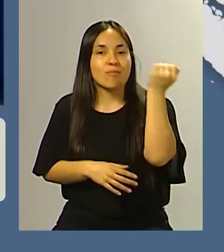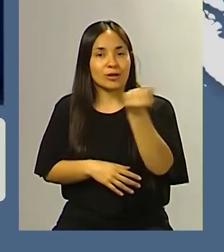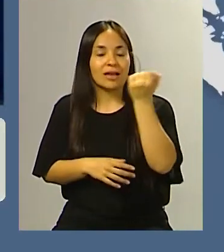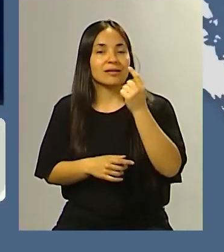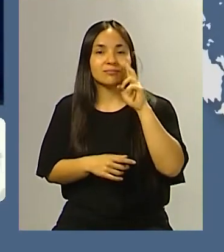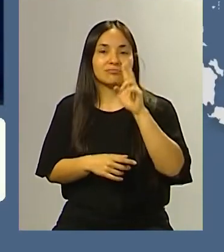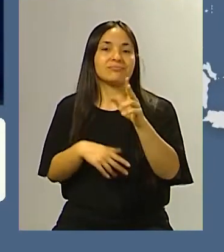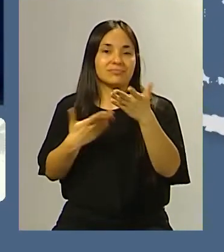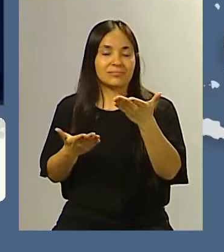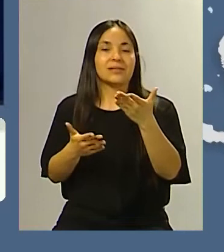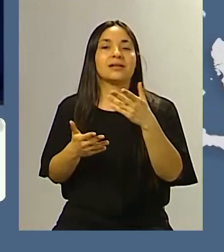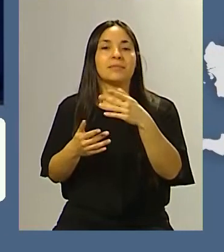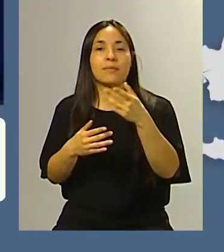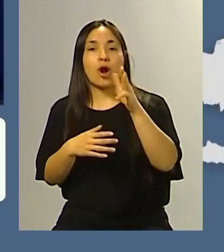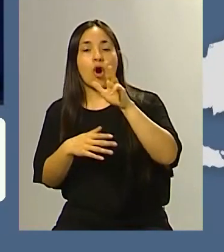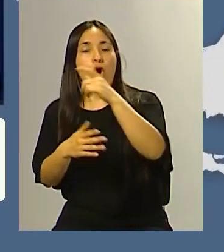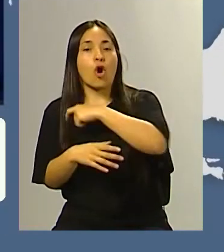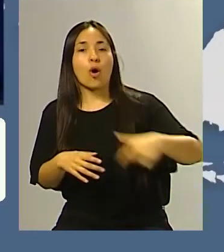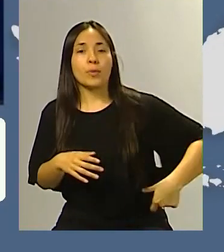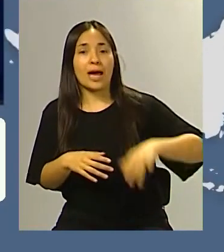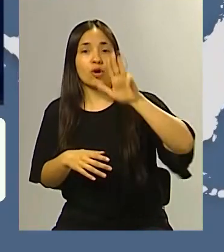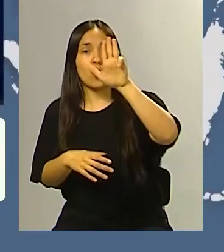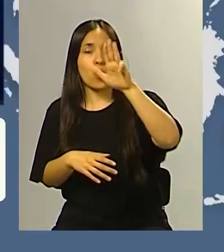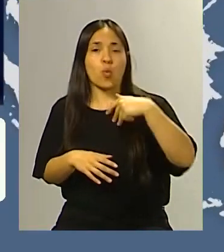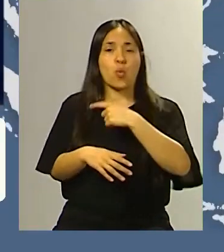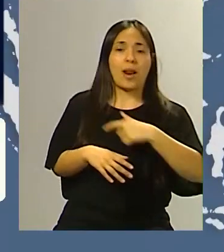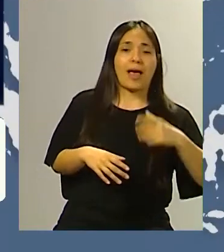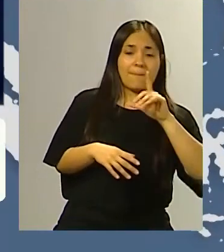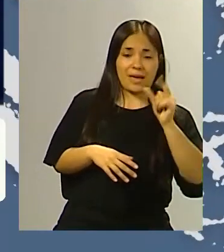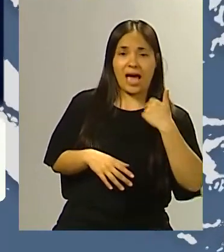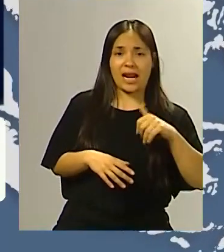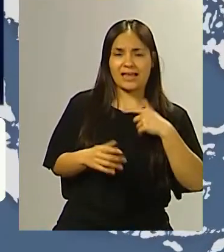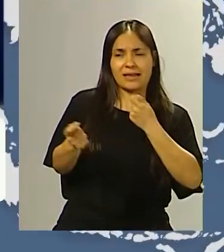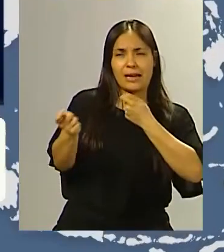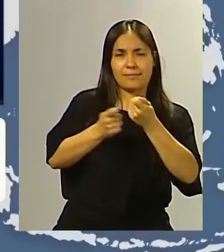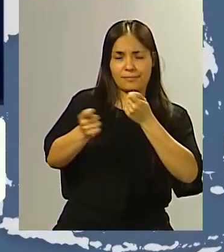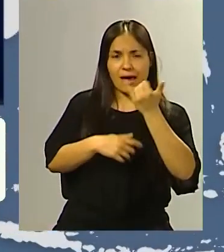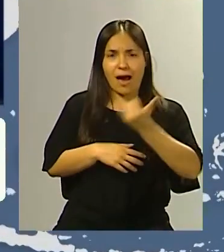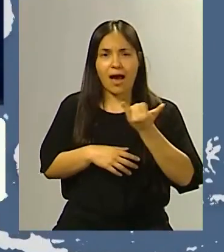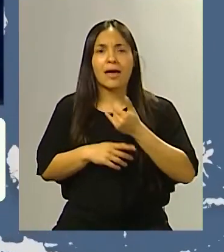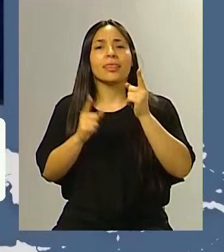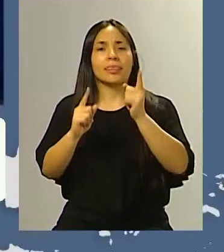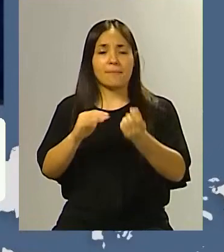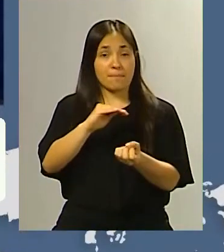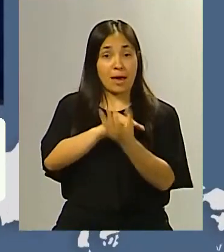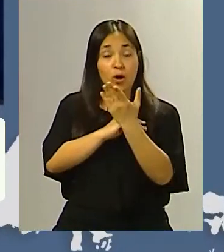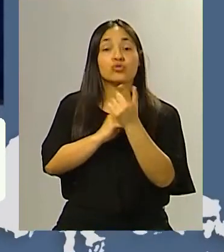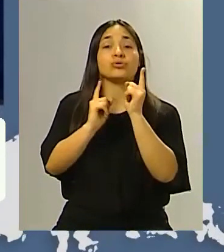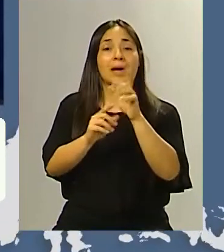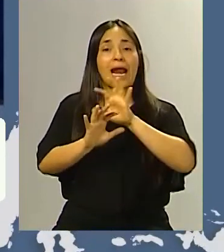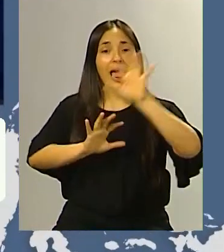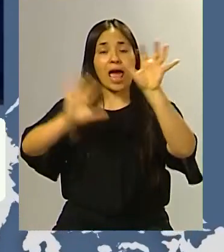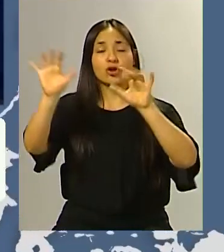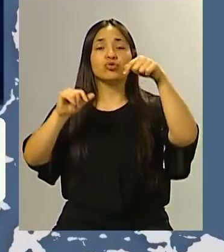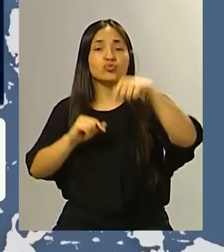vez más, el gobierno Lula va a tener en Argentina una parcería privilegiada y estratégica, y desde el Cono Sur y desde la región sur